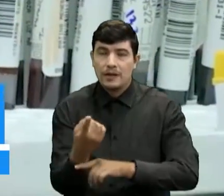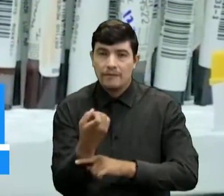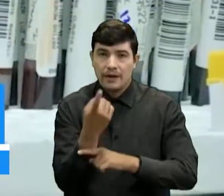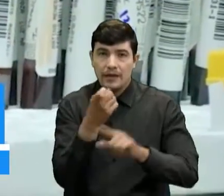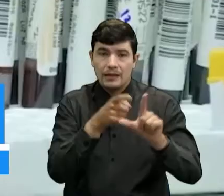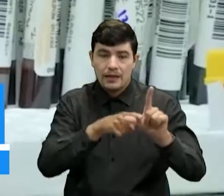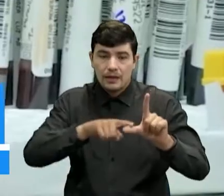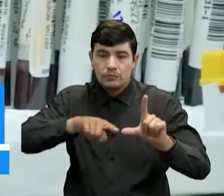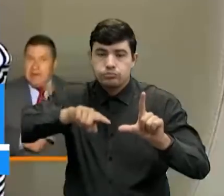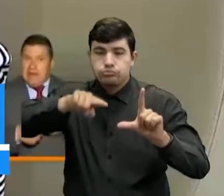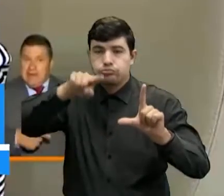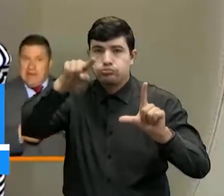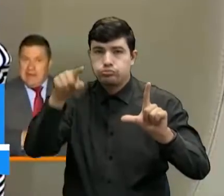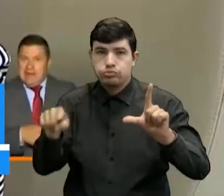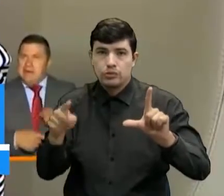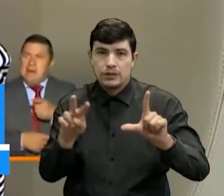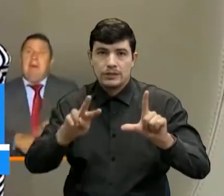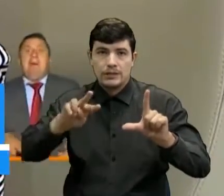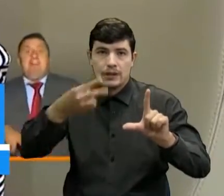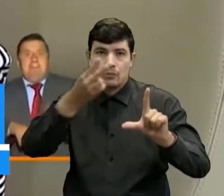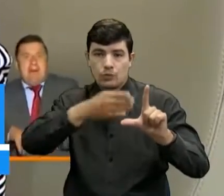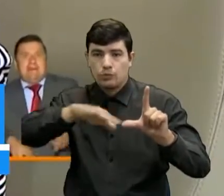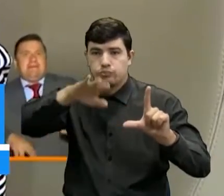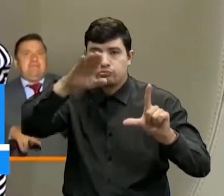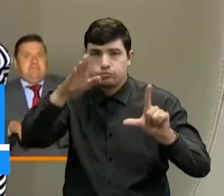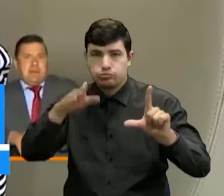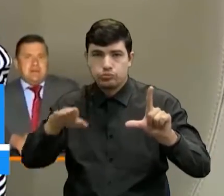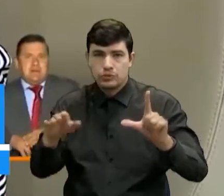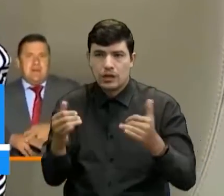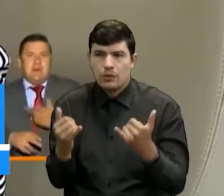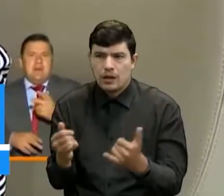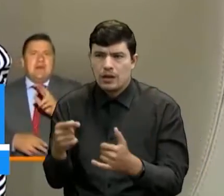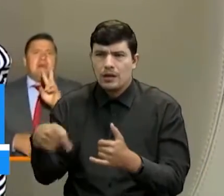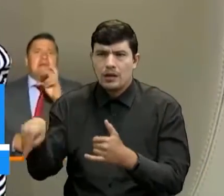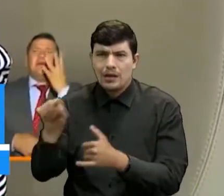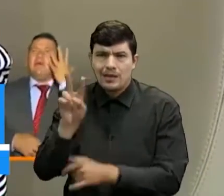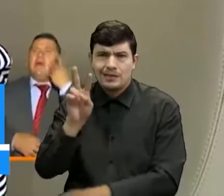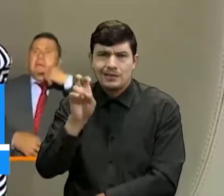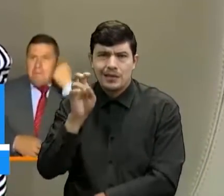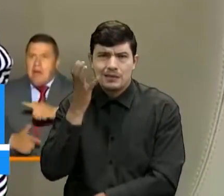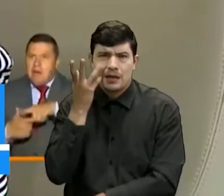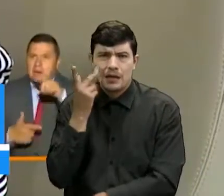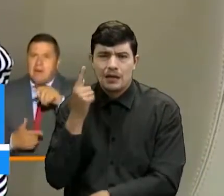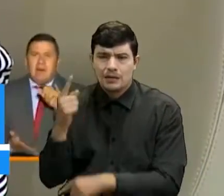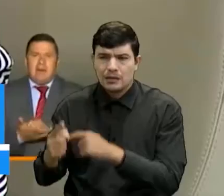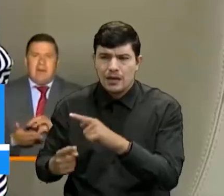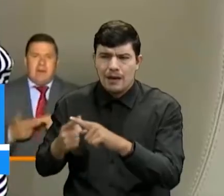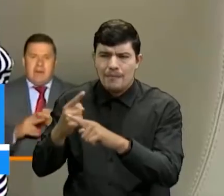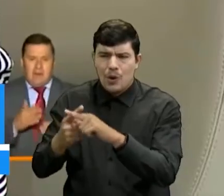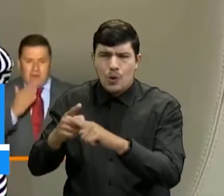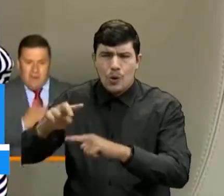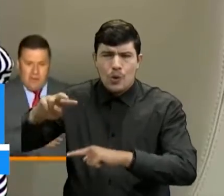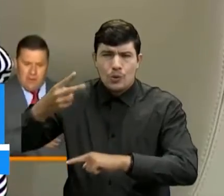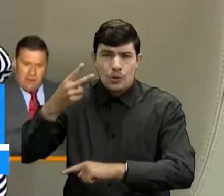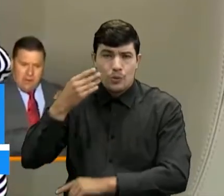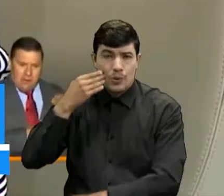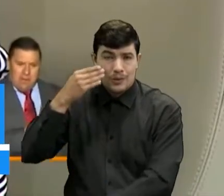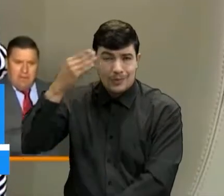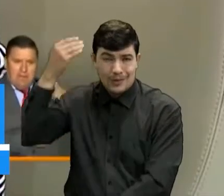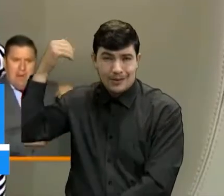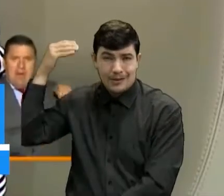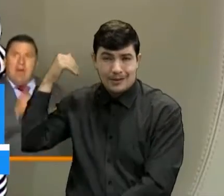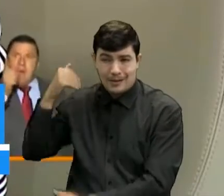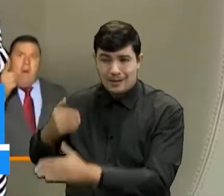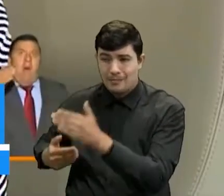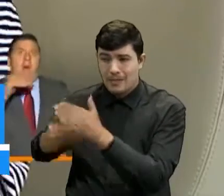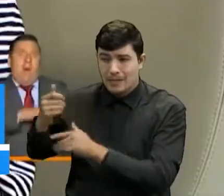de la pandemia. Se están duplicando los casos en cada 7 días, como nos ocurría al inicio de la pandemia.